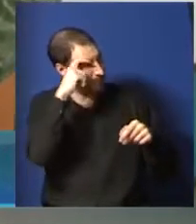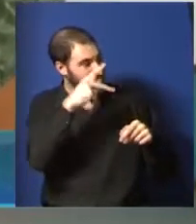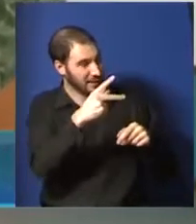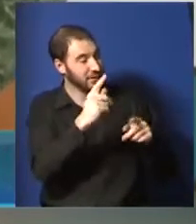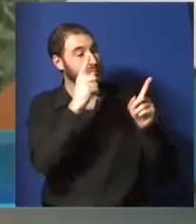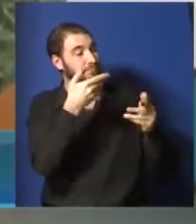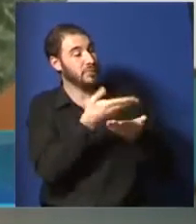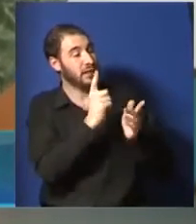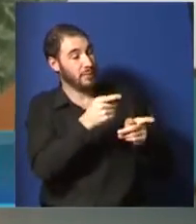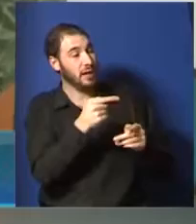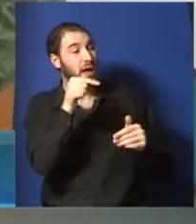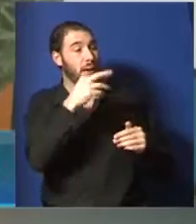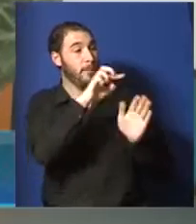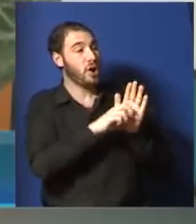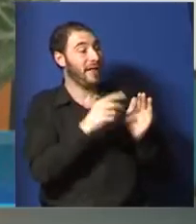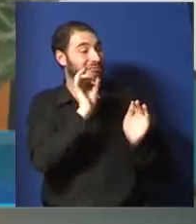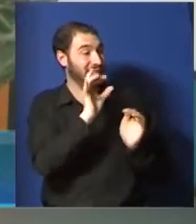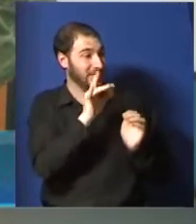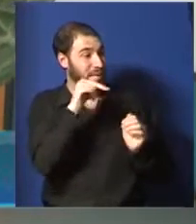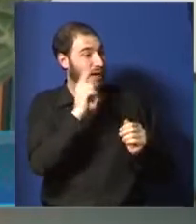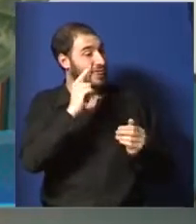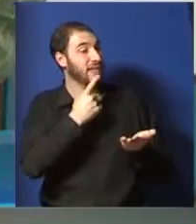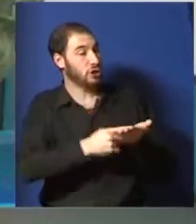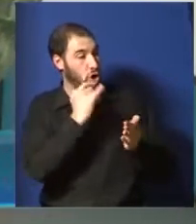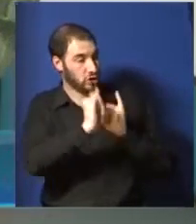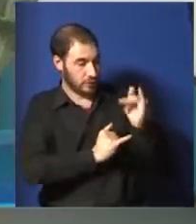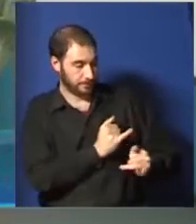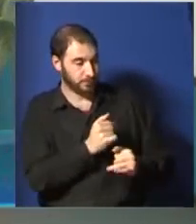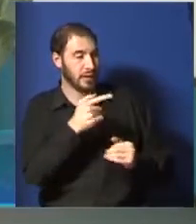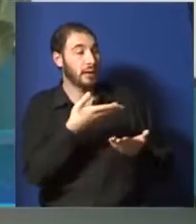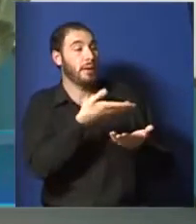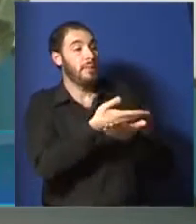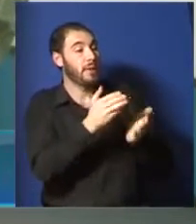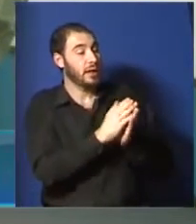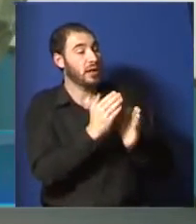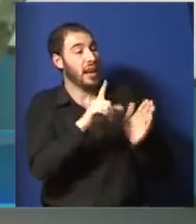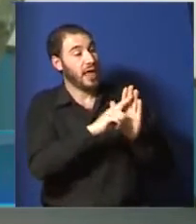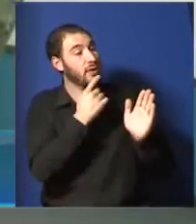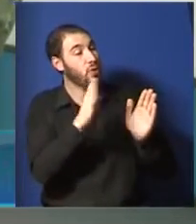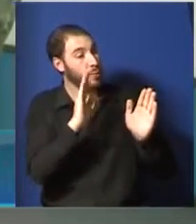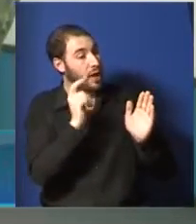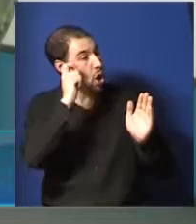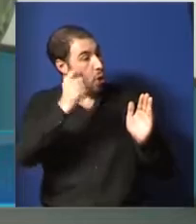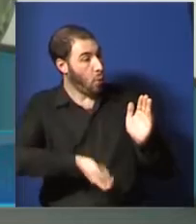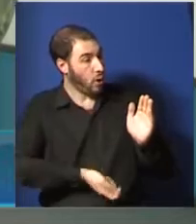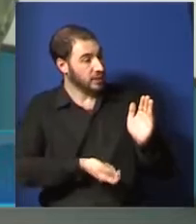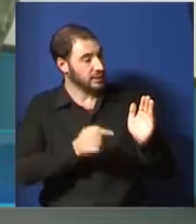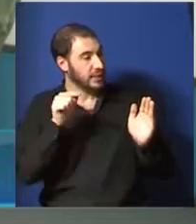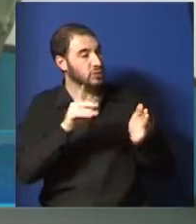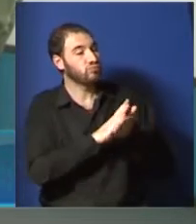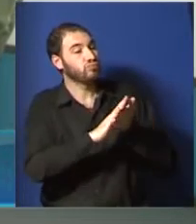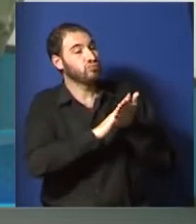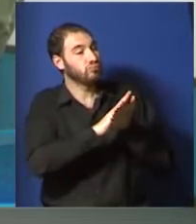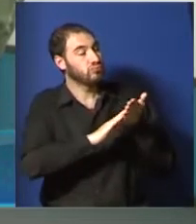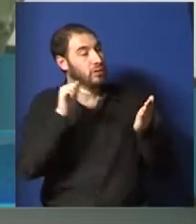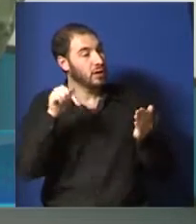tuvimos aquí en el programa en diciembre cuando se conoció el fallo, y decía que básicamente pedían que se cumpla la ley y que los jueces